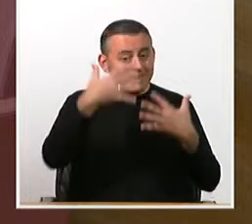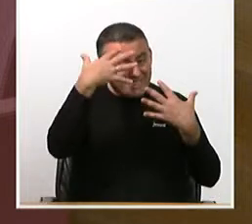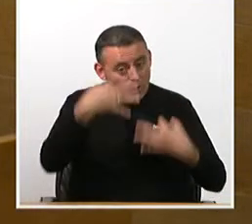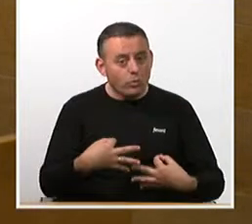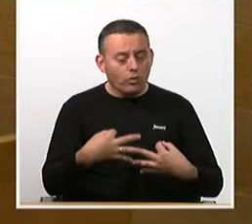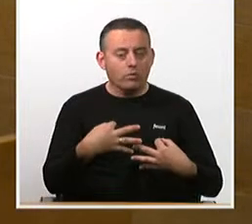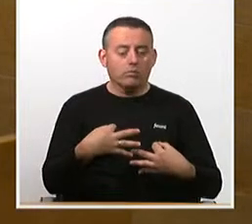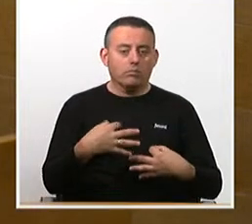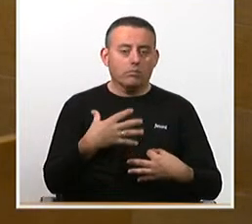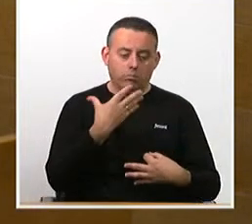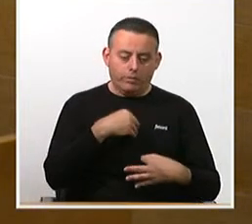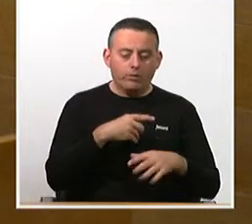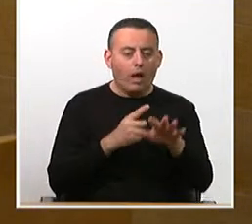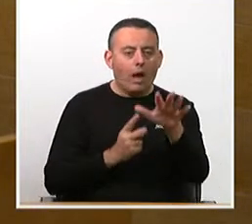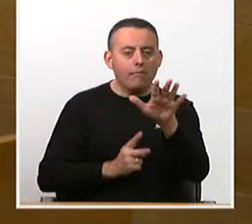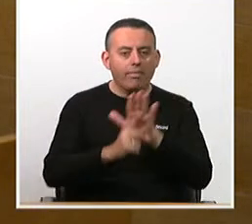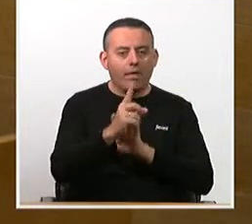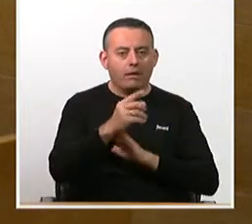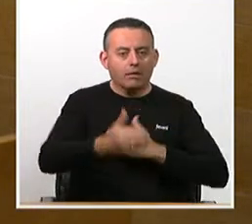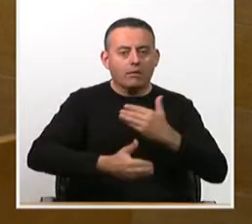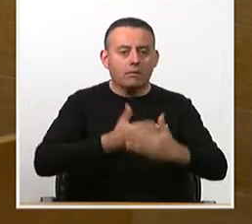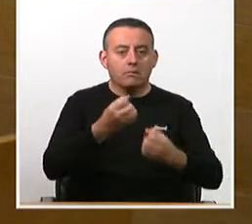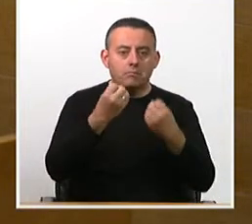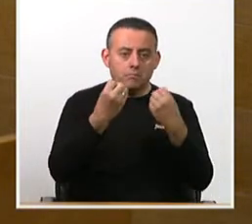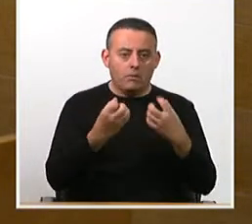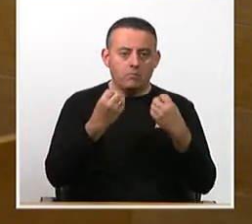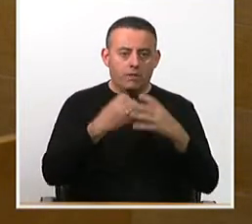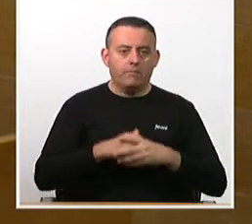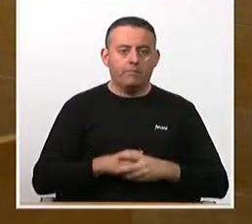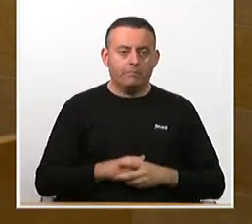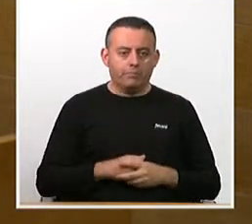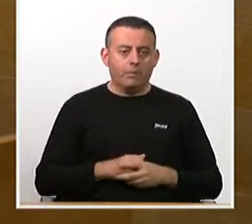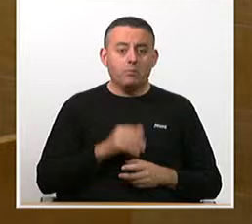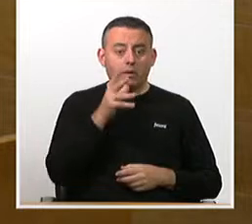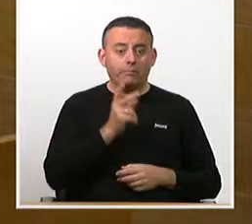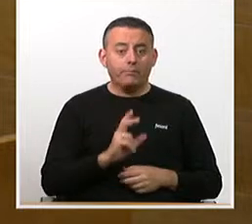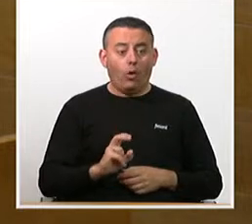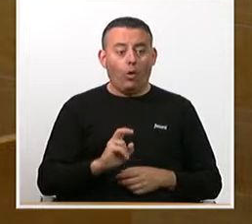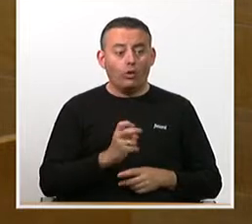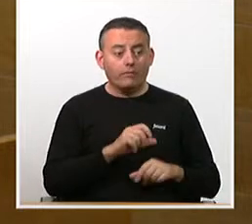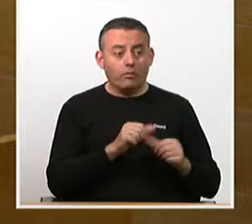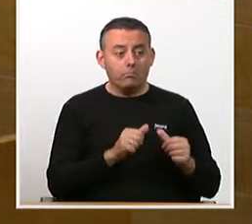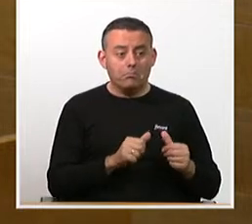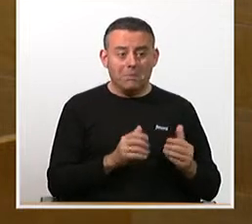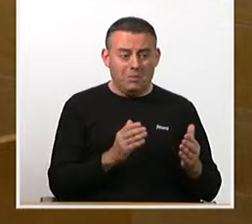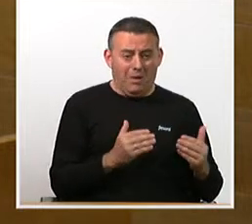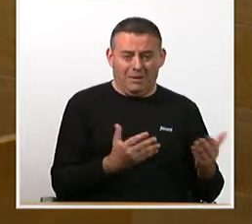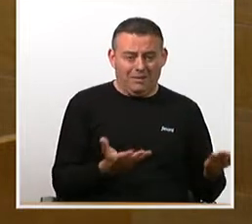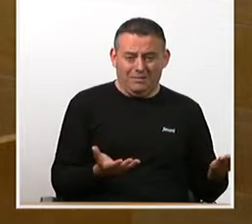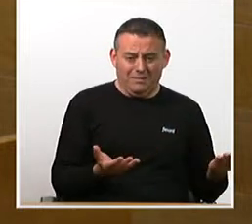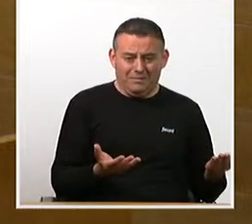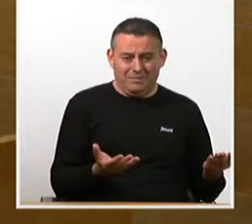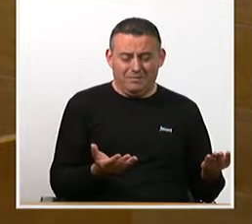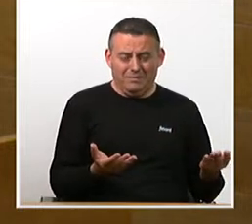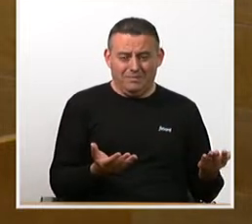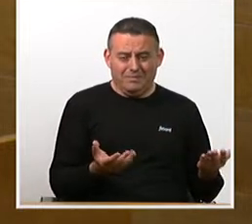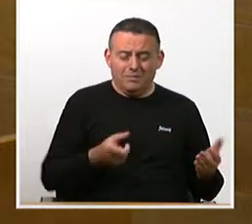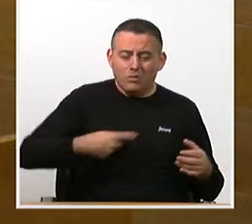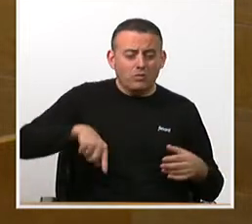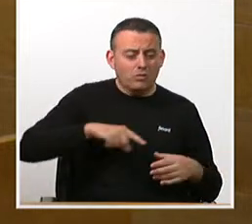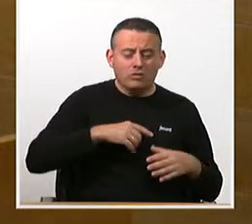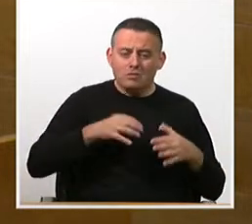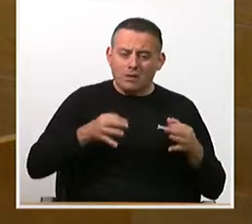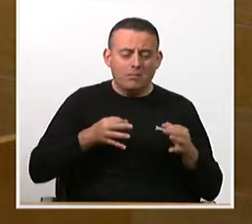tenemos otra opción es que no se espera de nosotros ninguna otra más que que avancemos con absoluta sinceridad con absoluta lealtad